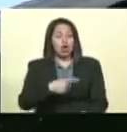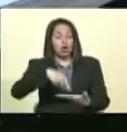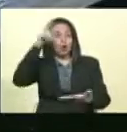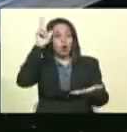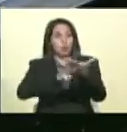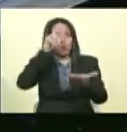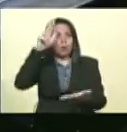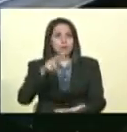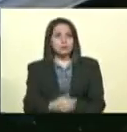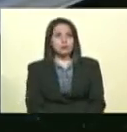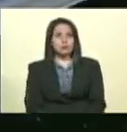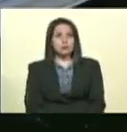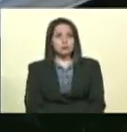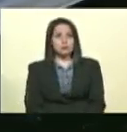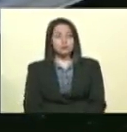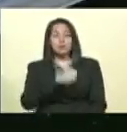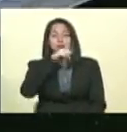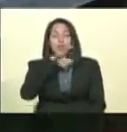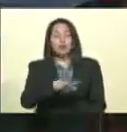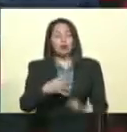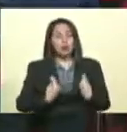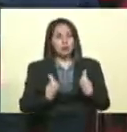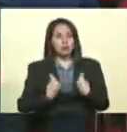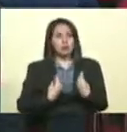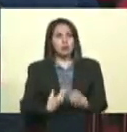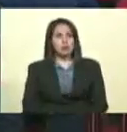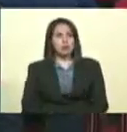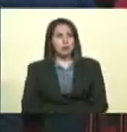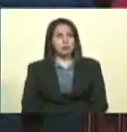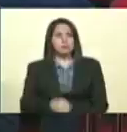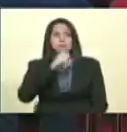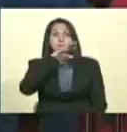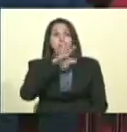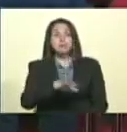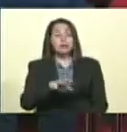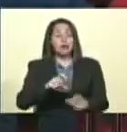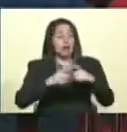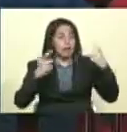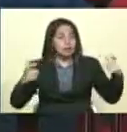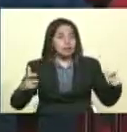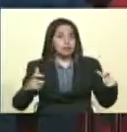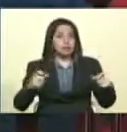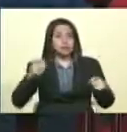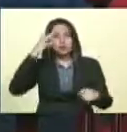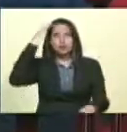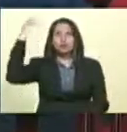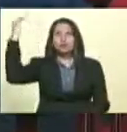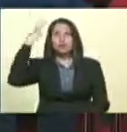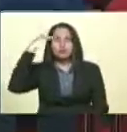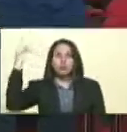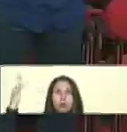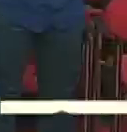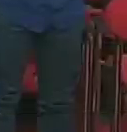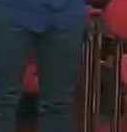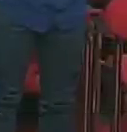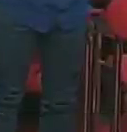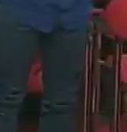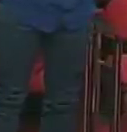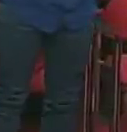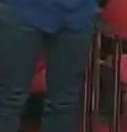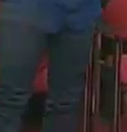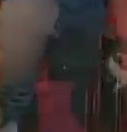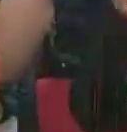¡Cúmplase! Historia viva, historia grande, sueños cumplidos. Aquí